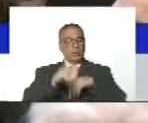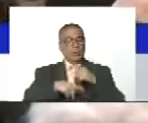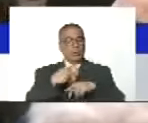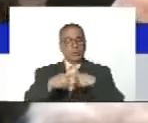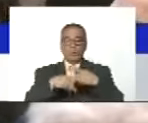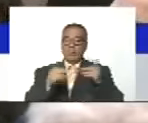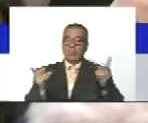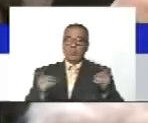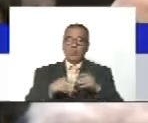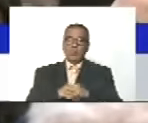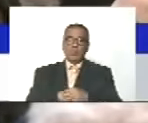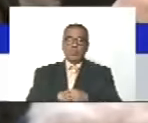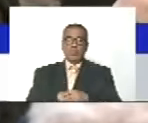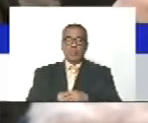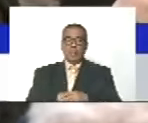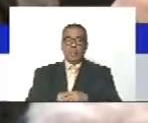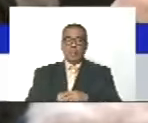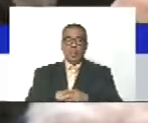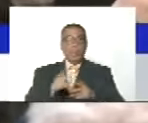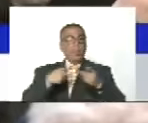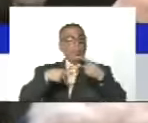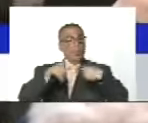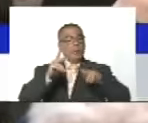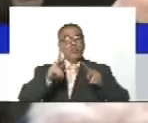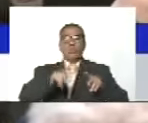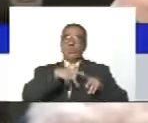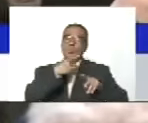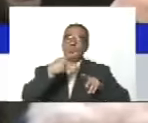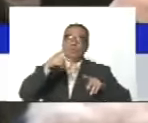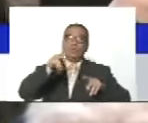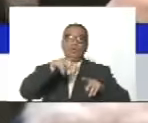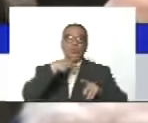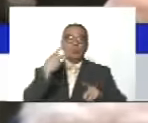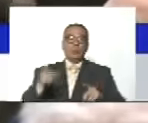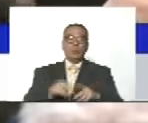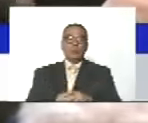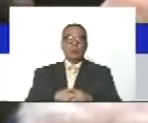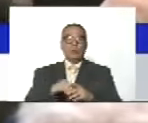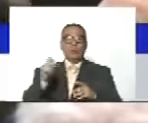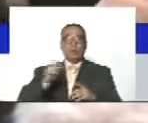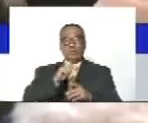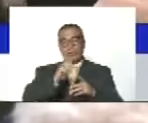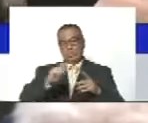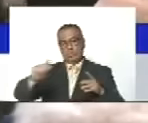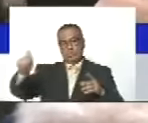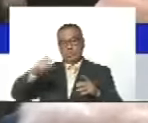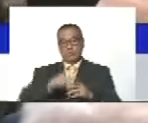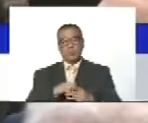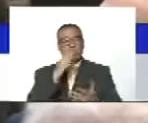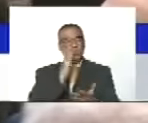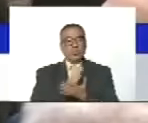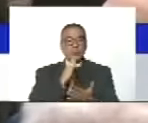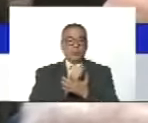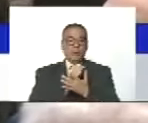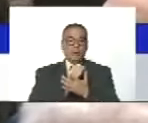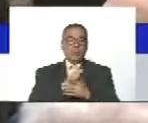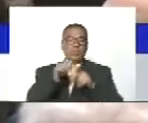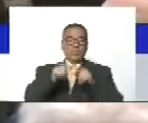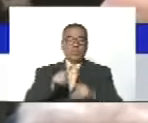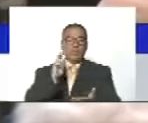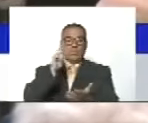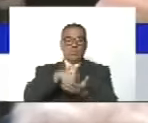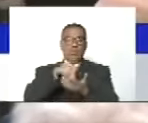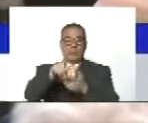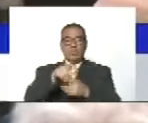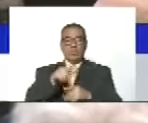teatro, en su poesía, en su ensayística, siempre estuvo